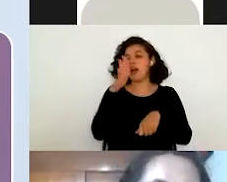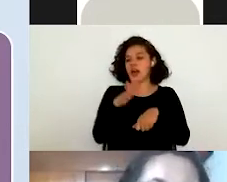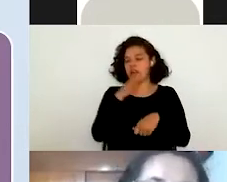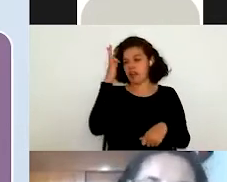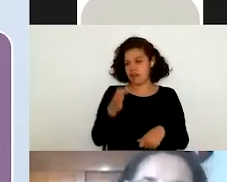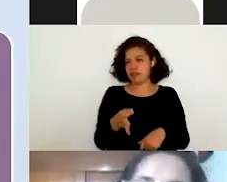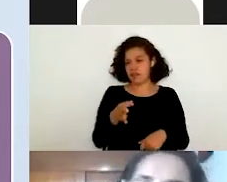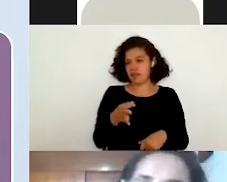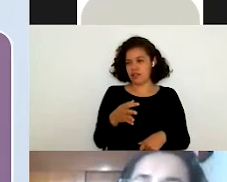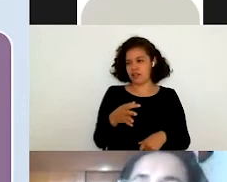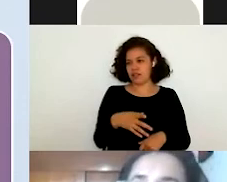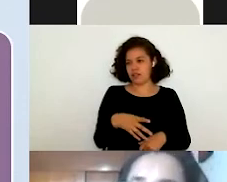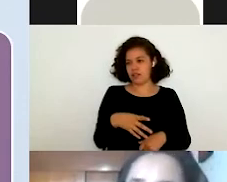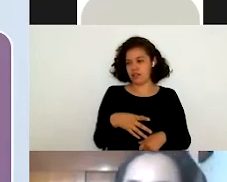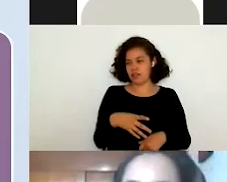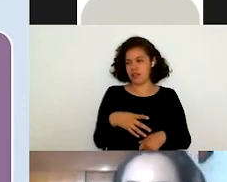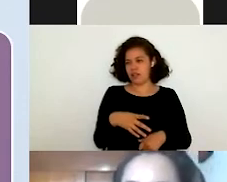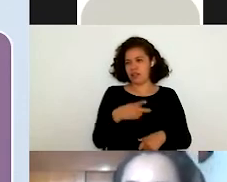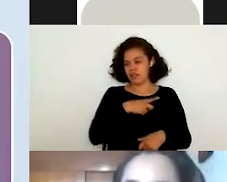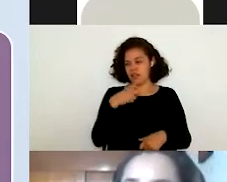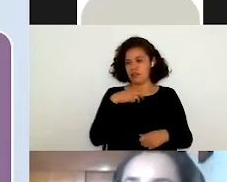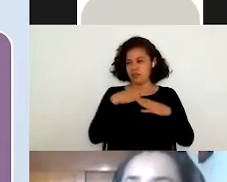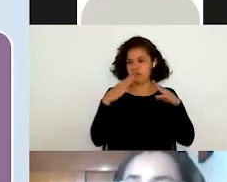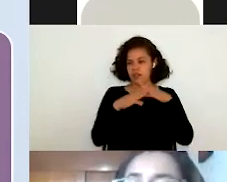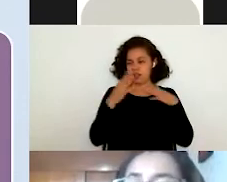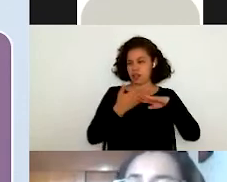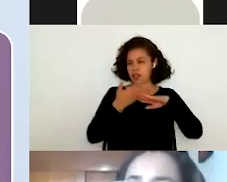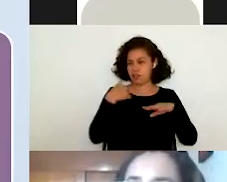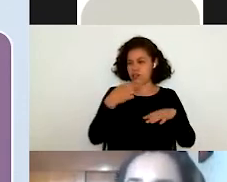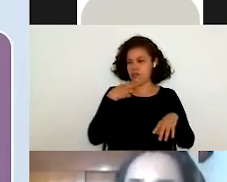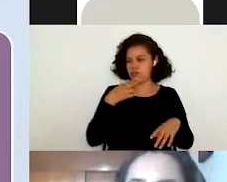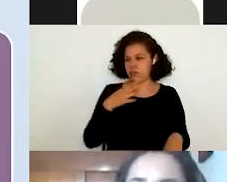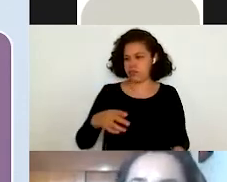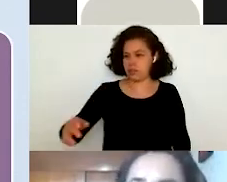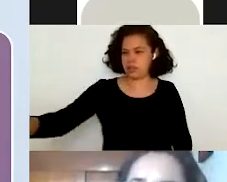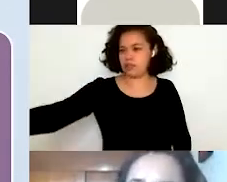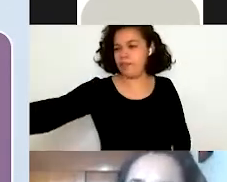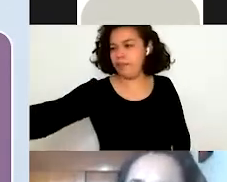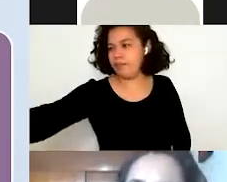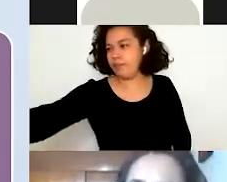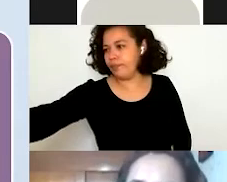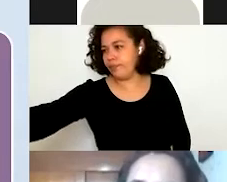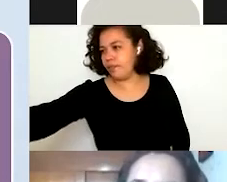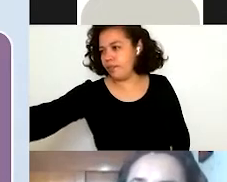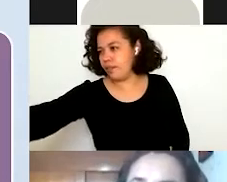ver con los materiales que se utilizaron, ¿no? Si es que yo